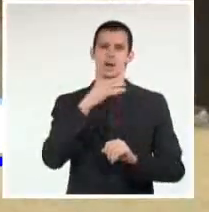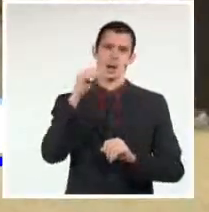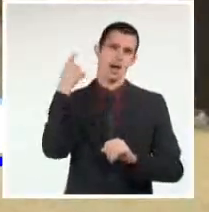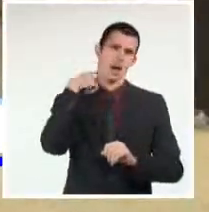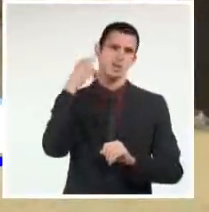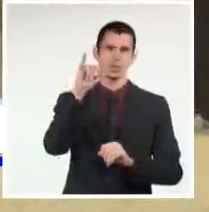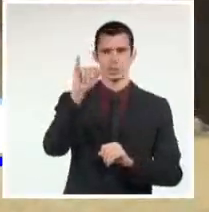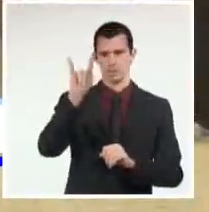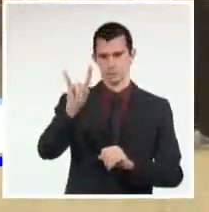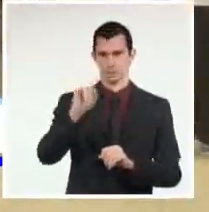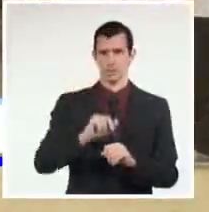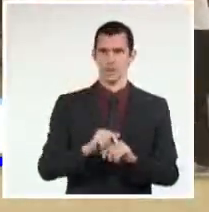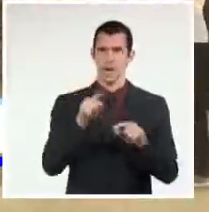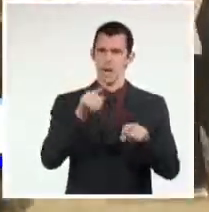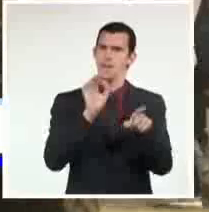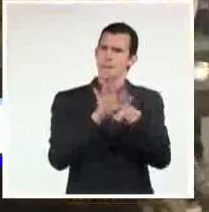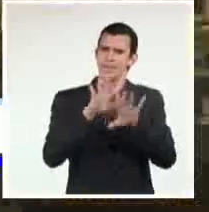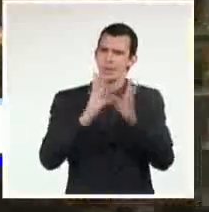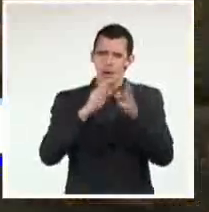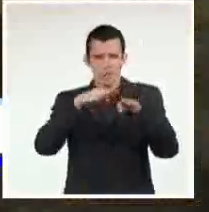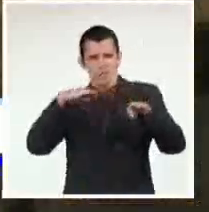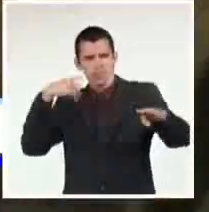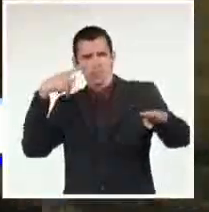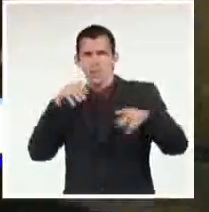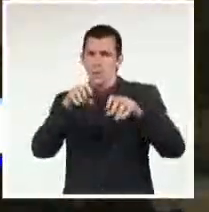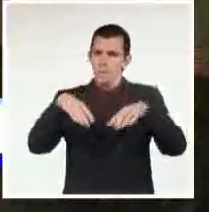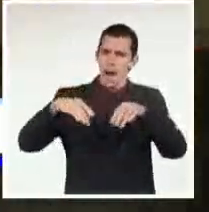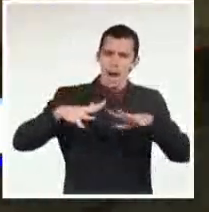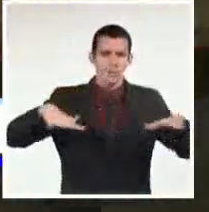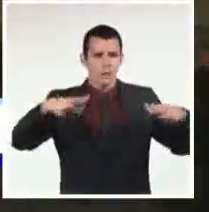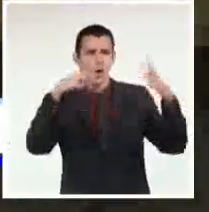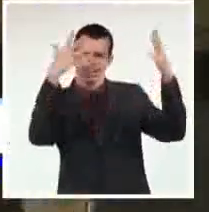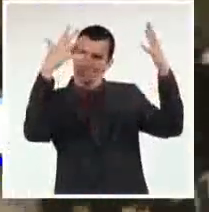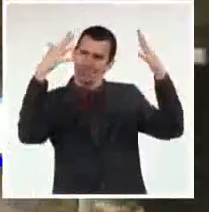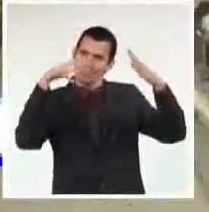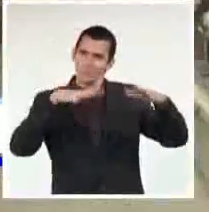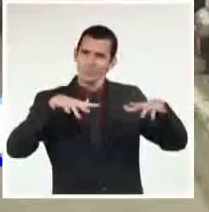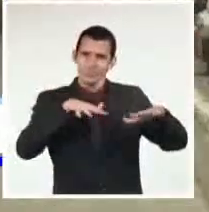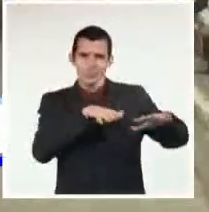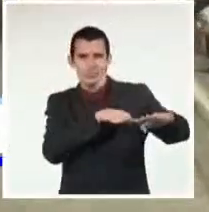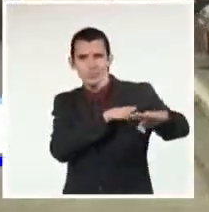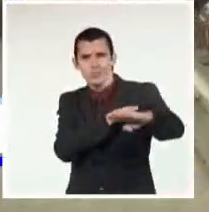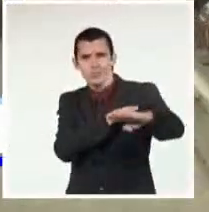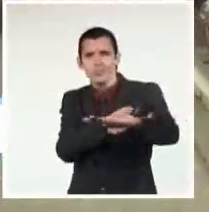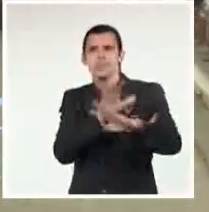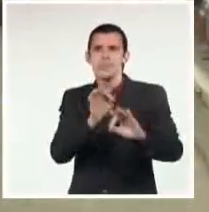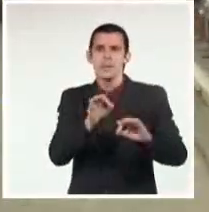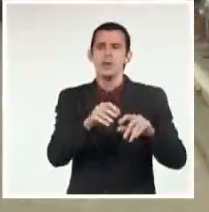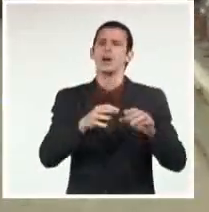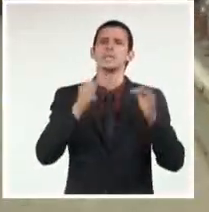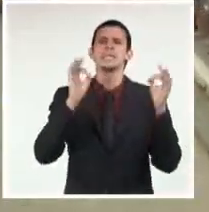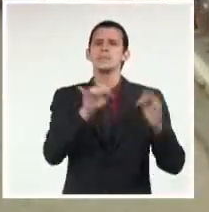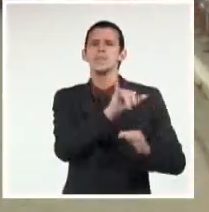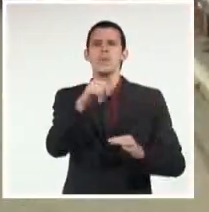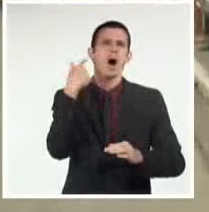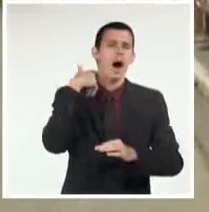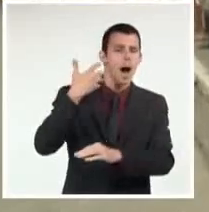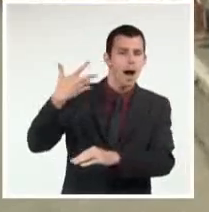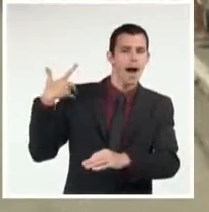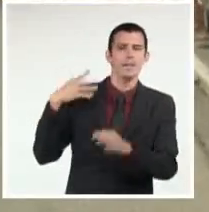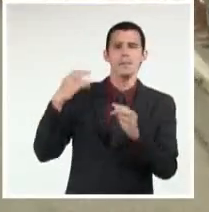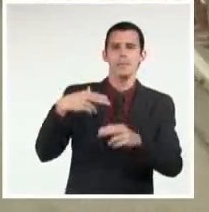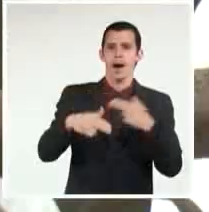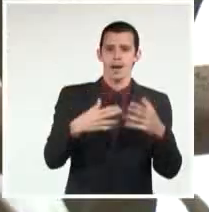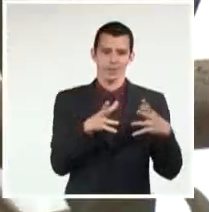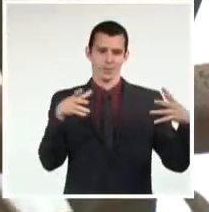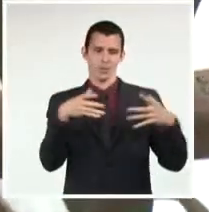de la Caravana de la Libertad por esta añeja urbe. Como en aquel día trascendental, la banda de concierto ejecutó las notas del himno del 26